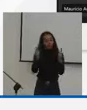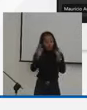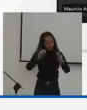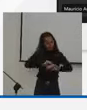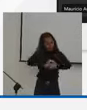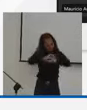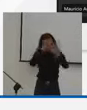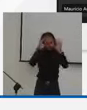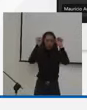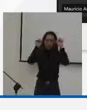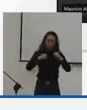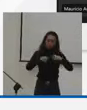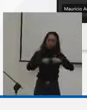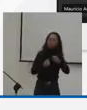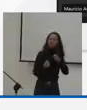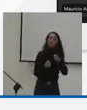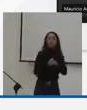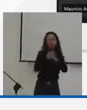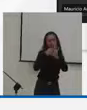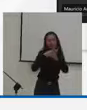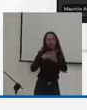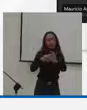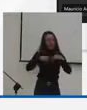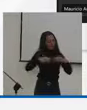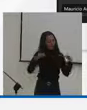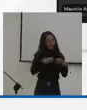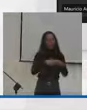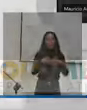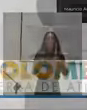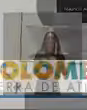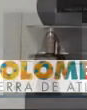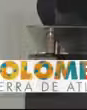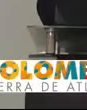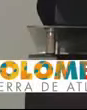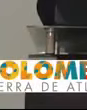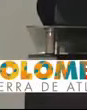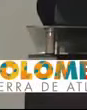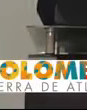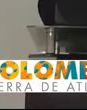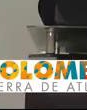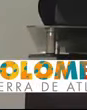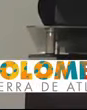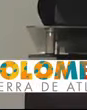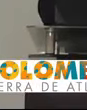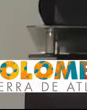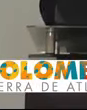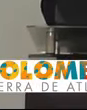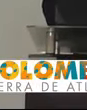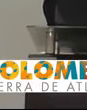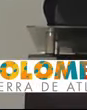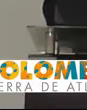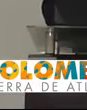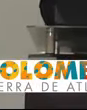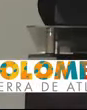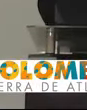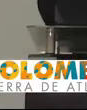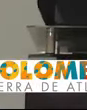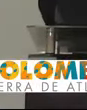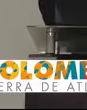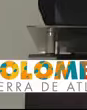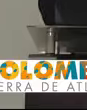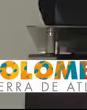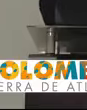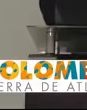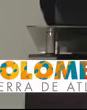con nuestra ayuda y con nuestra vinculación, la del Centro Democrático. Doctor Pérez, agradecemos mucho su intervención y apoyo constante al